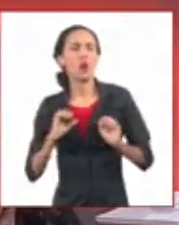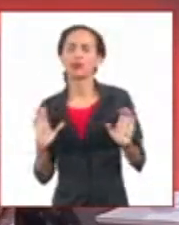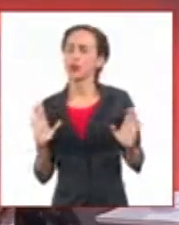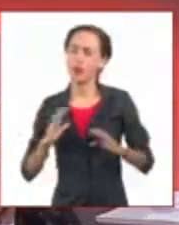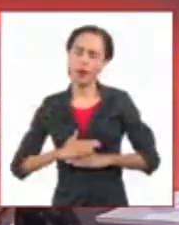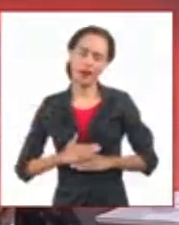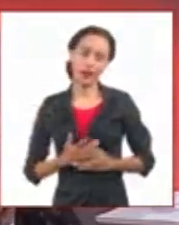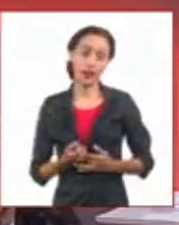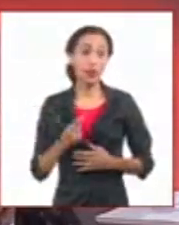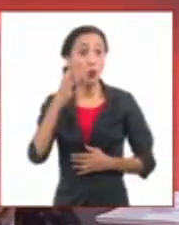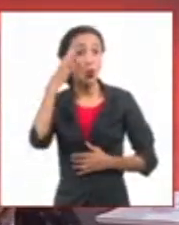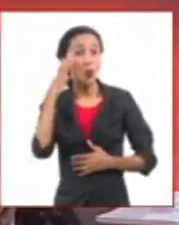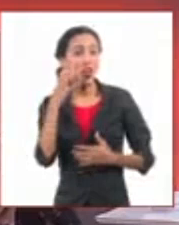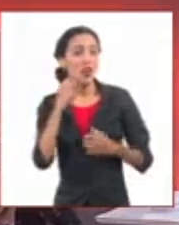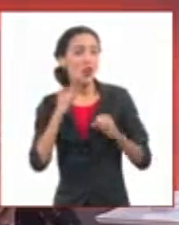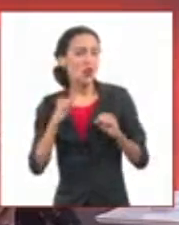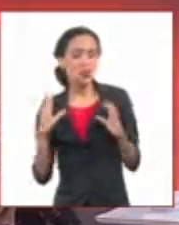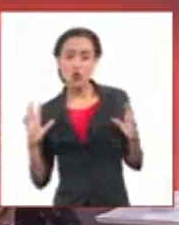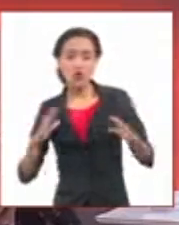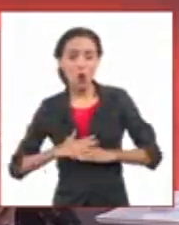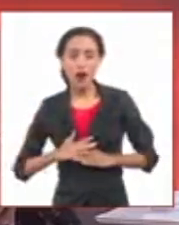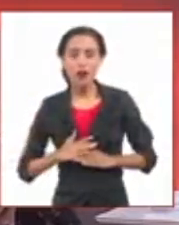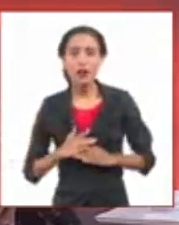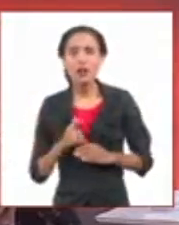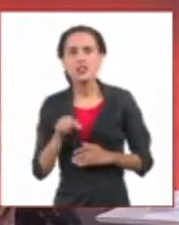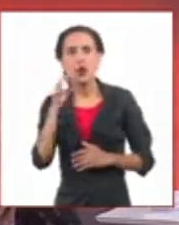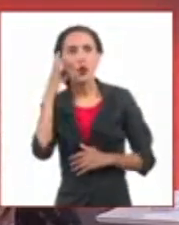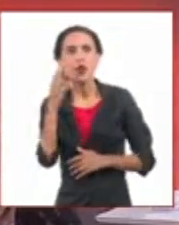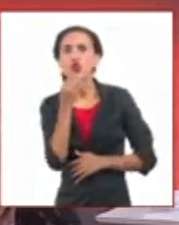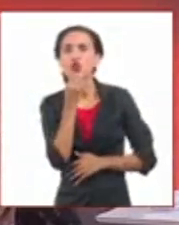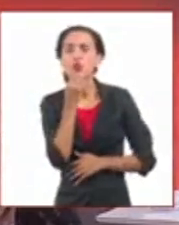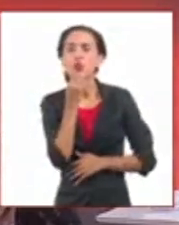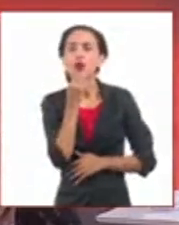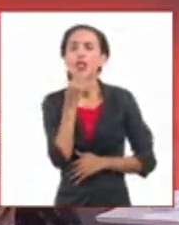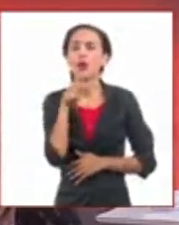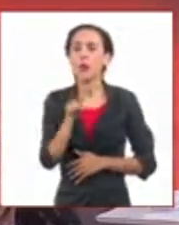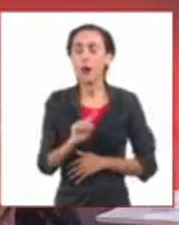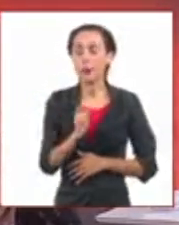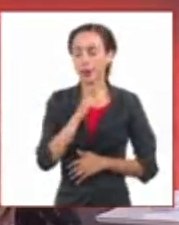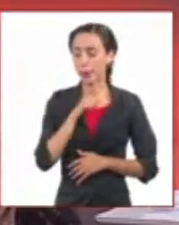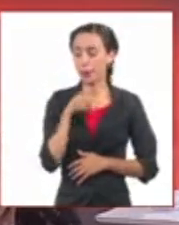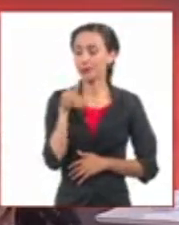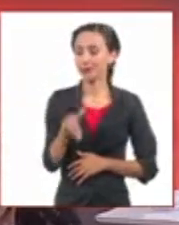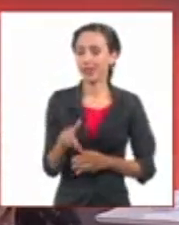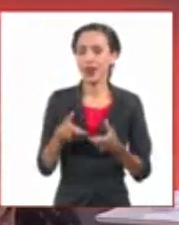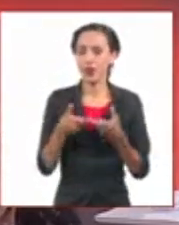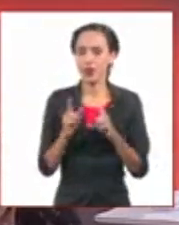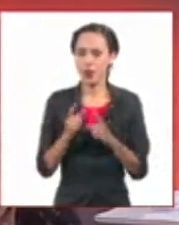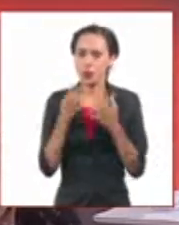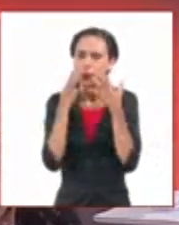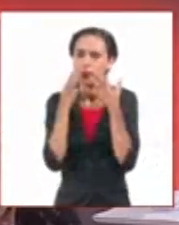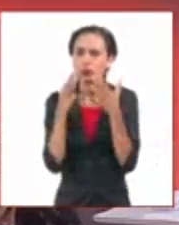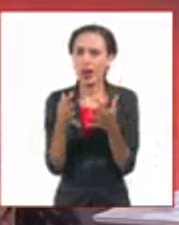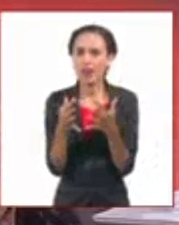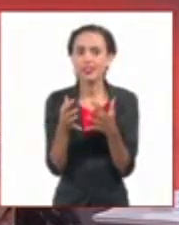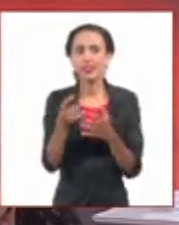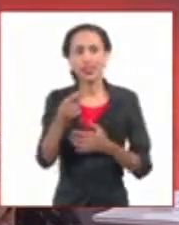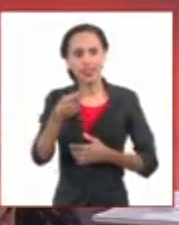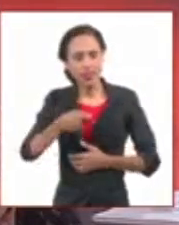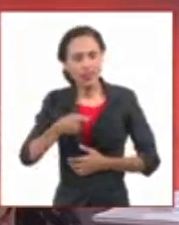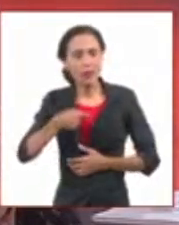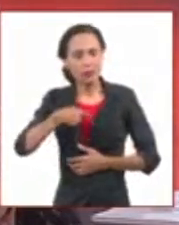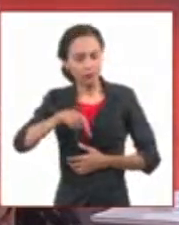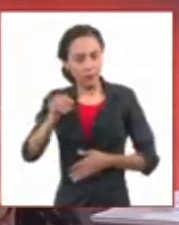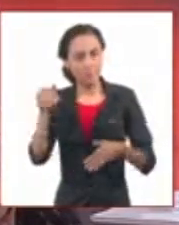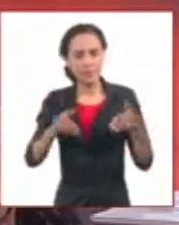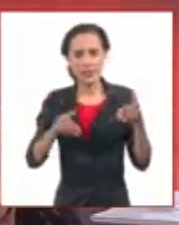débil que no es capaz de llegar a una reunión de este tipo por consenso cooptando